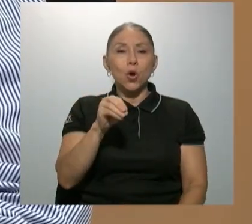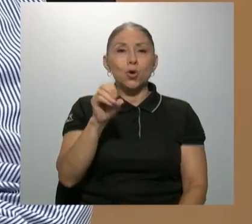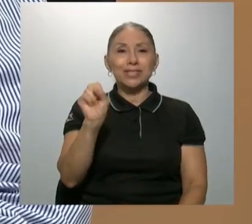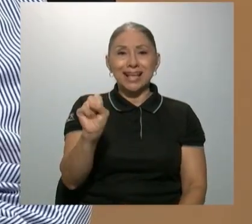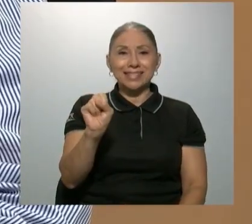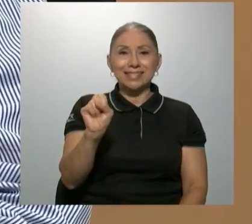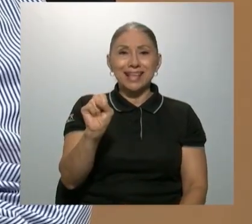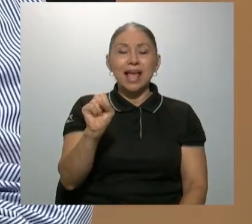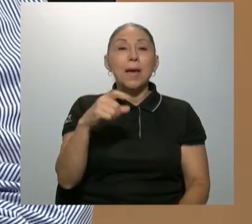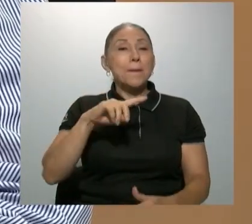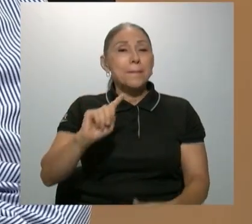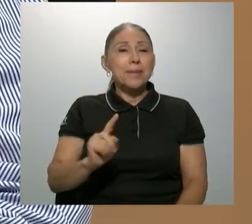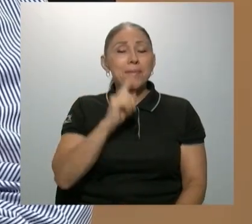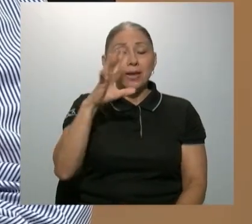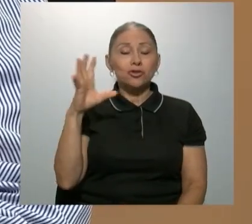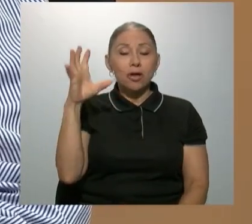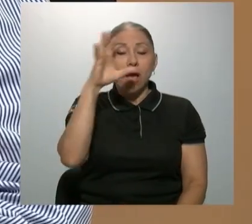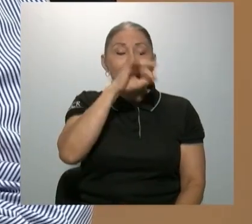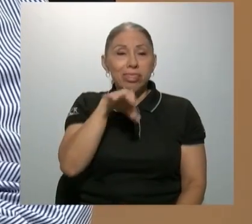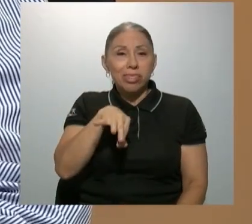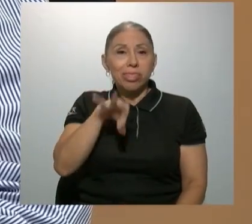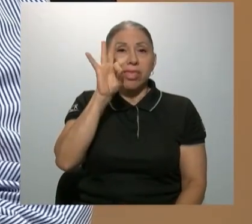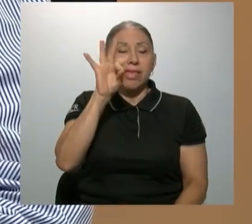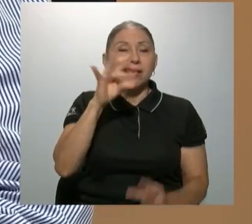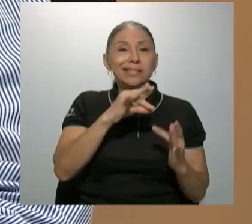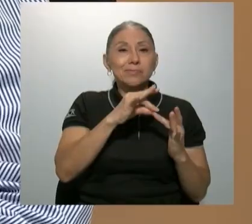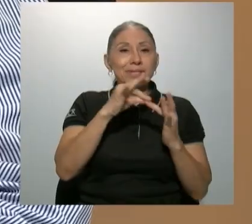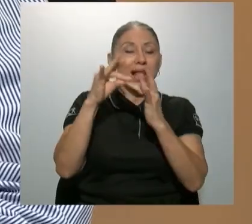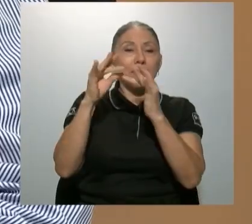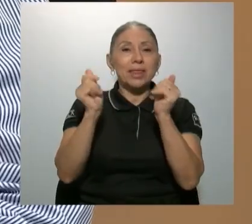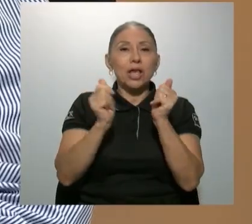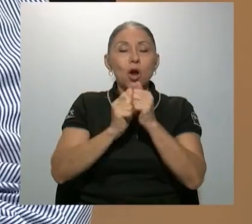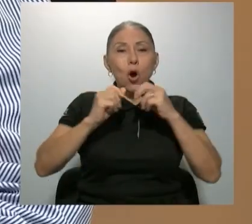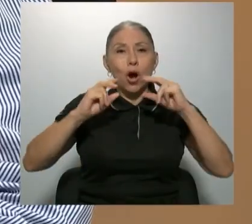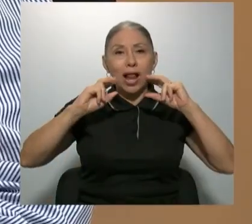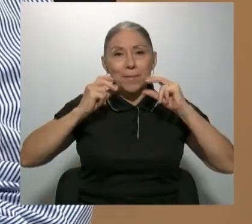descubrimientos, sobre todo en el campo del maíz y del frijol, ¿verdad?